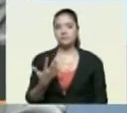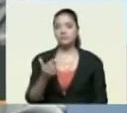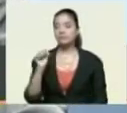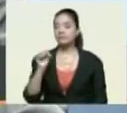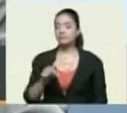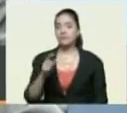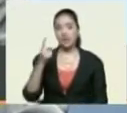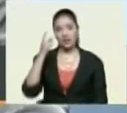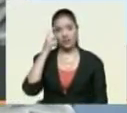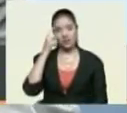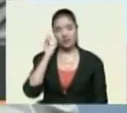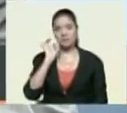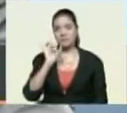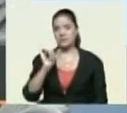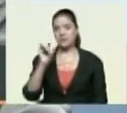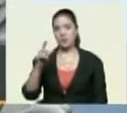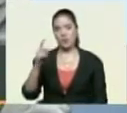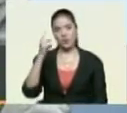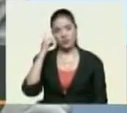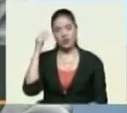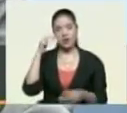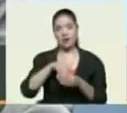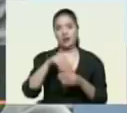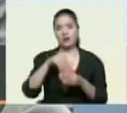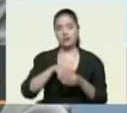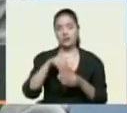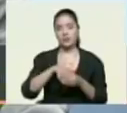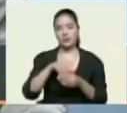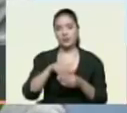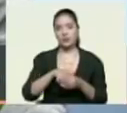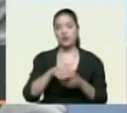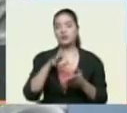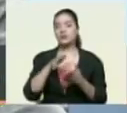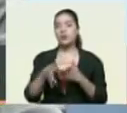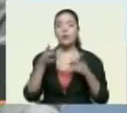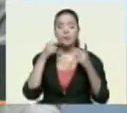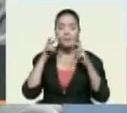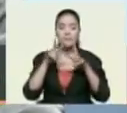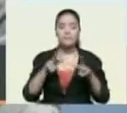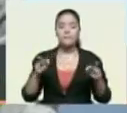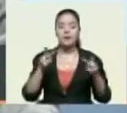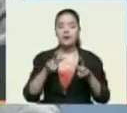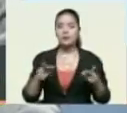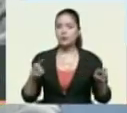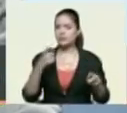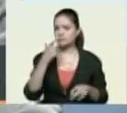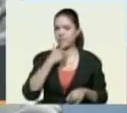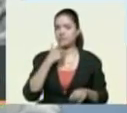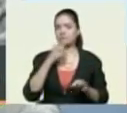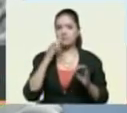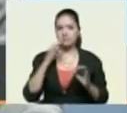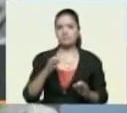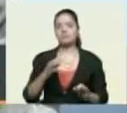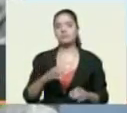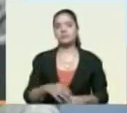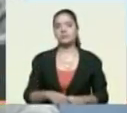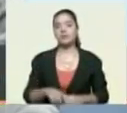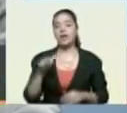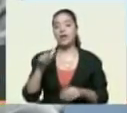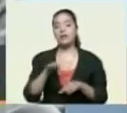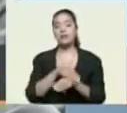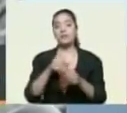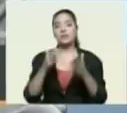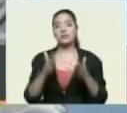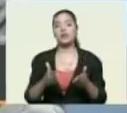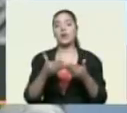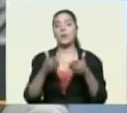propia fecha de las elecciones, a través de una investigación seria y digna, este Ministerio